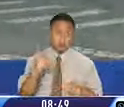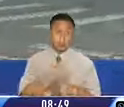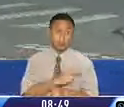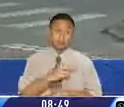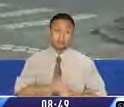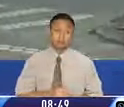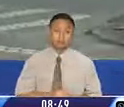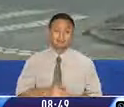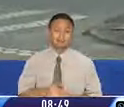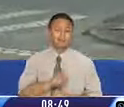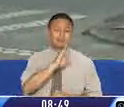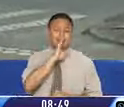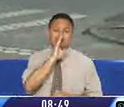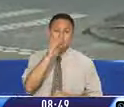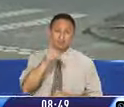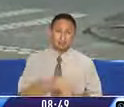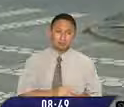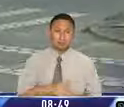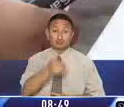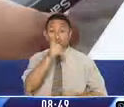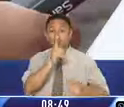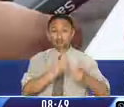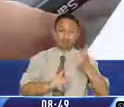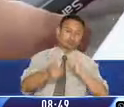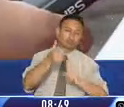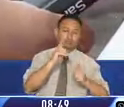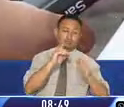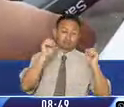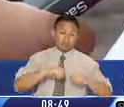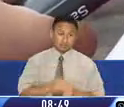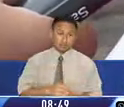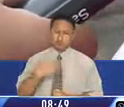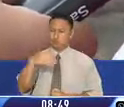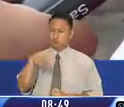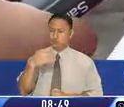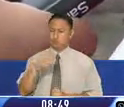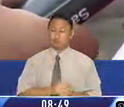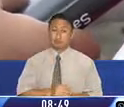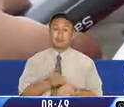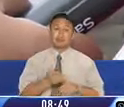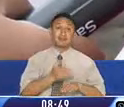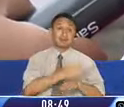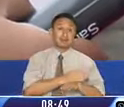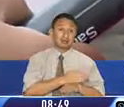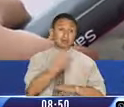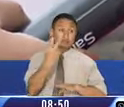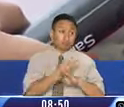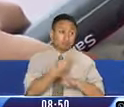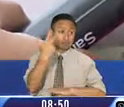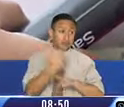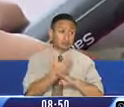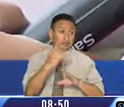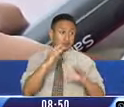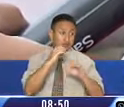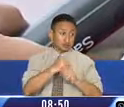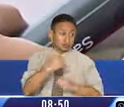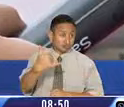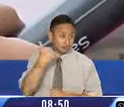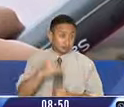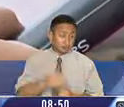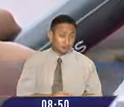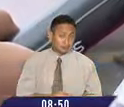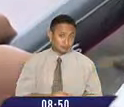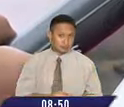pasan solas así, tomando a mucha bulla. Nosotros sabíamos llamar hasta 2, 3 veces en la noche y entonces sí